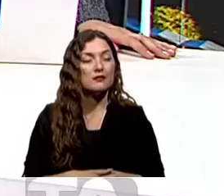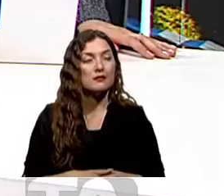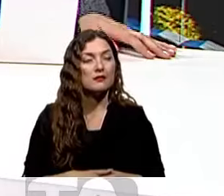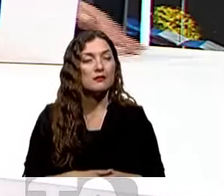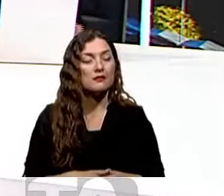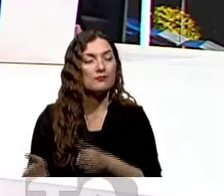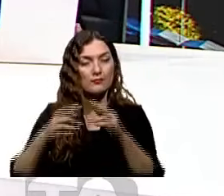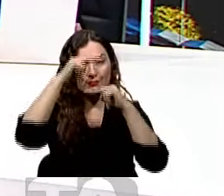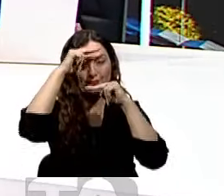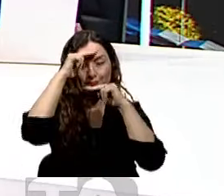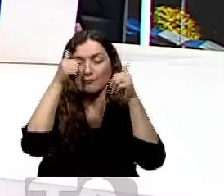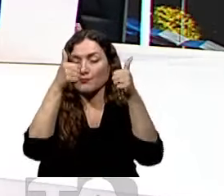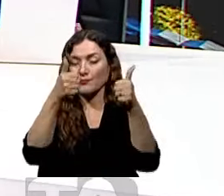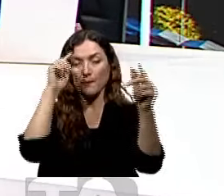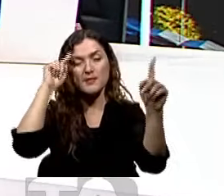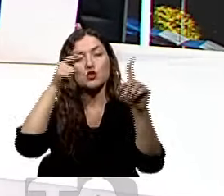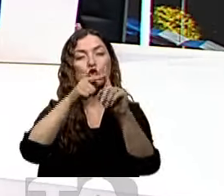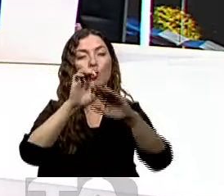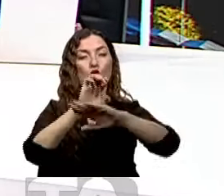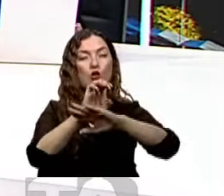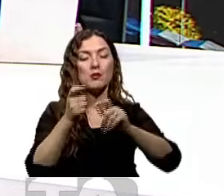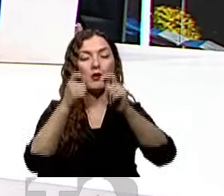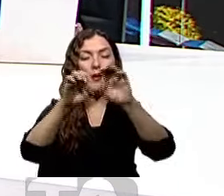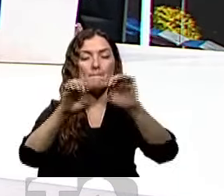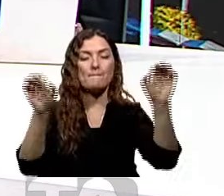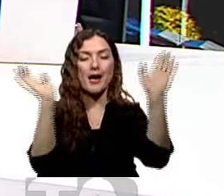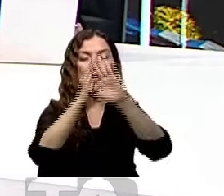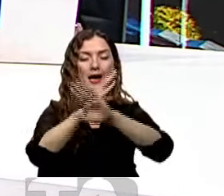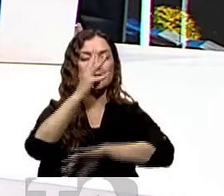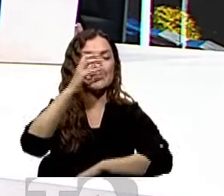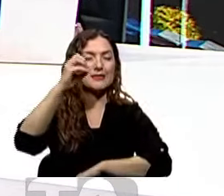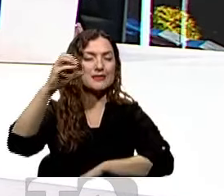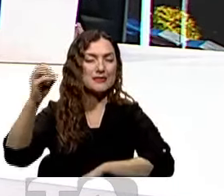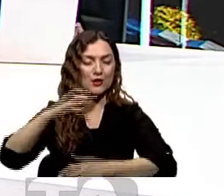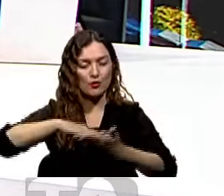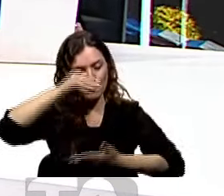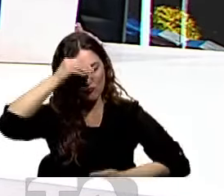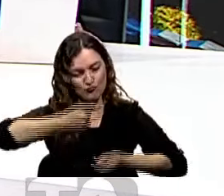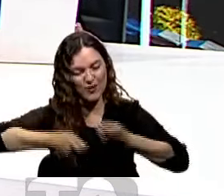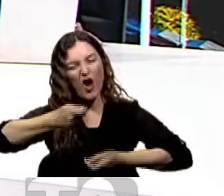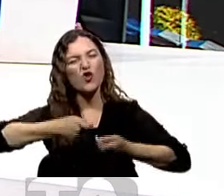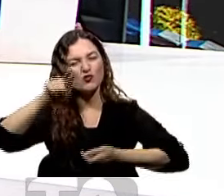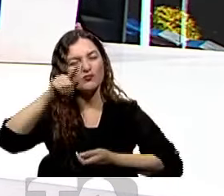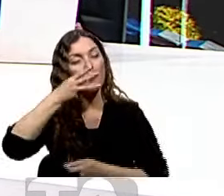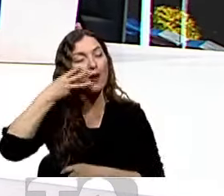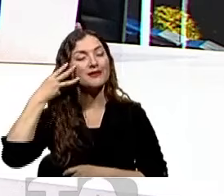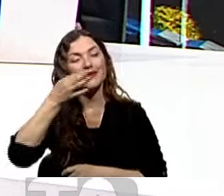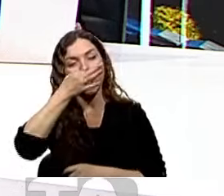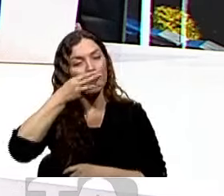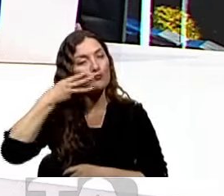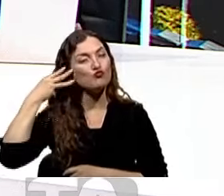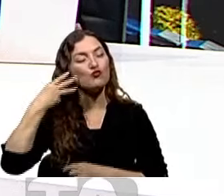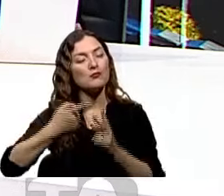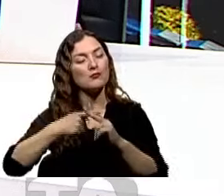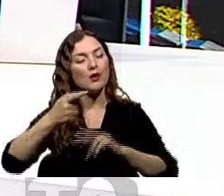buenas noticias, la Fundación Misión Ecuador entregará becas a 600 emprendedores de la Amazonía. El cronograma inicia en Morona, Santiago